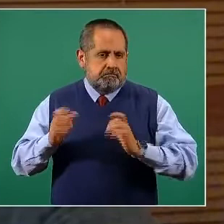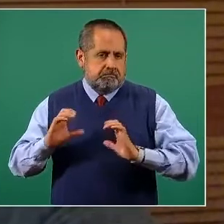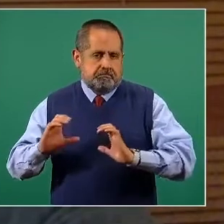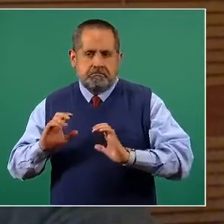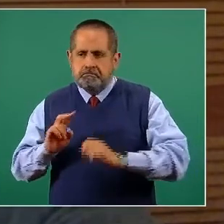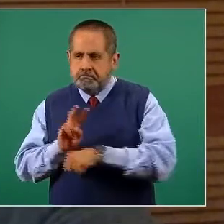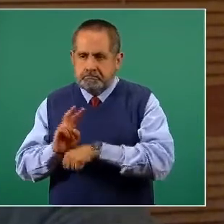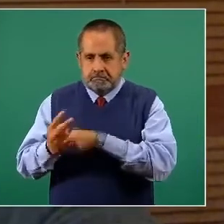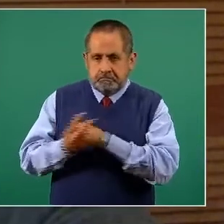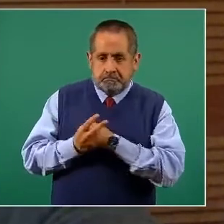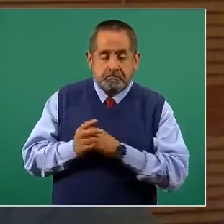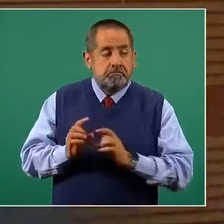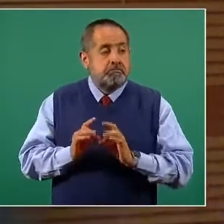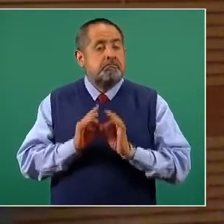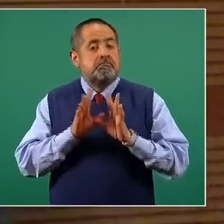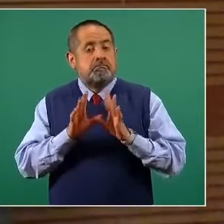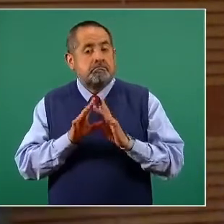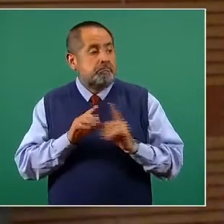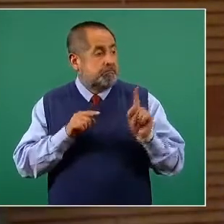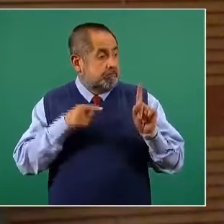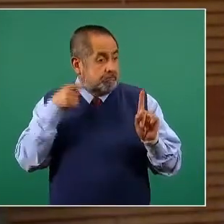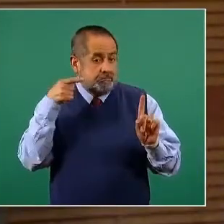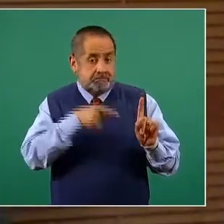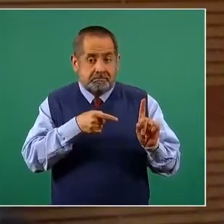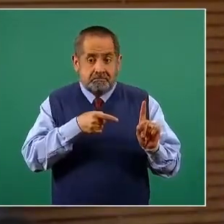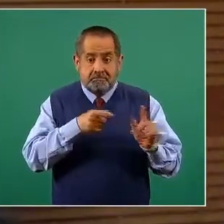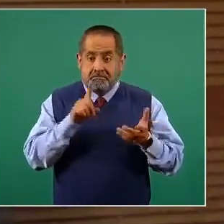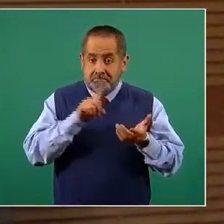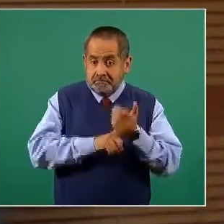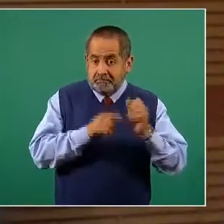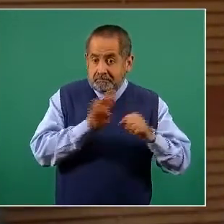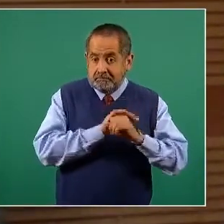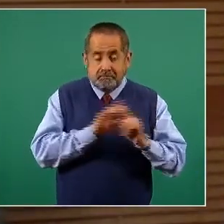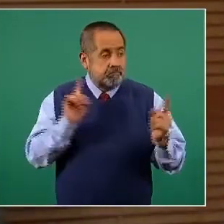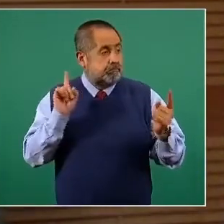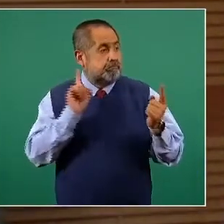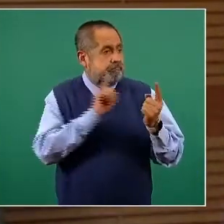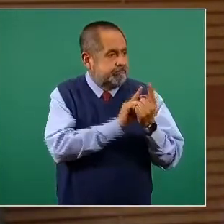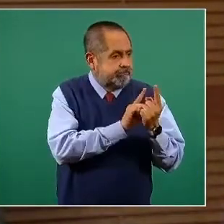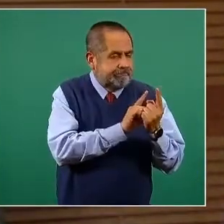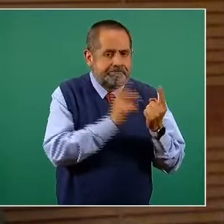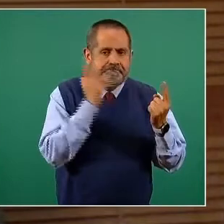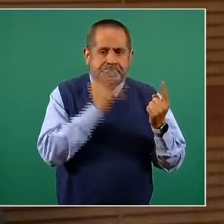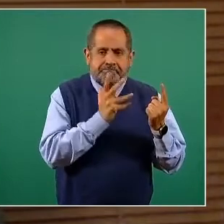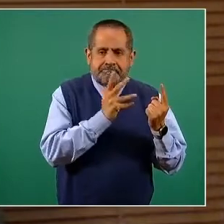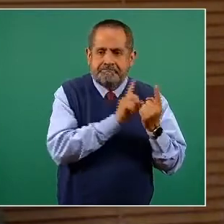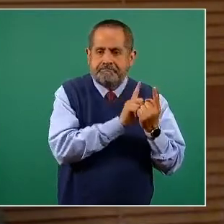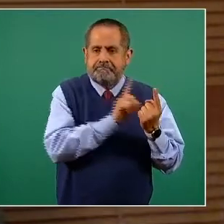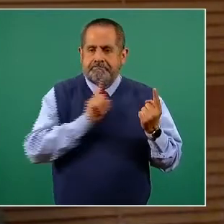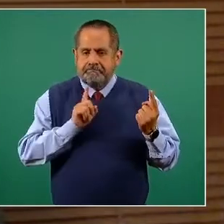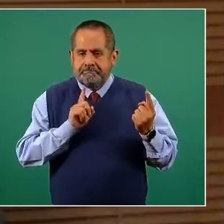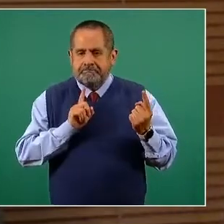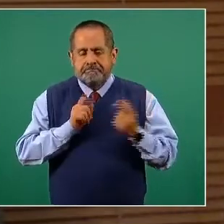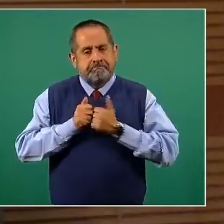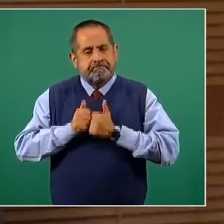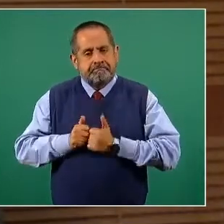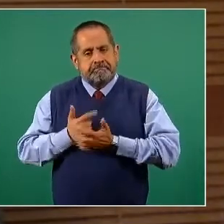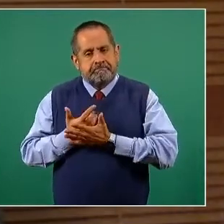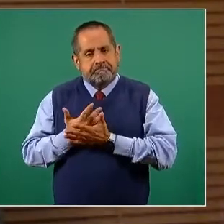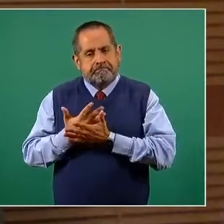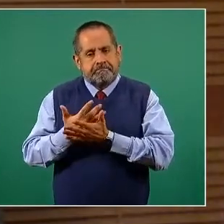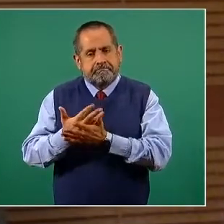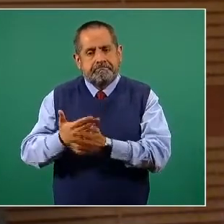donde si somos contacto de un caso positivo, tenemos que estar también un periodo en autoaislamiento, y